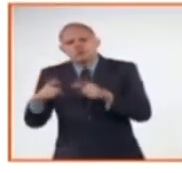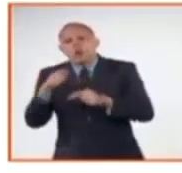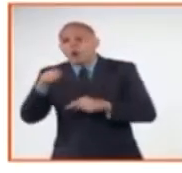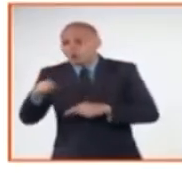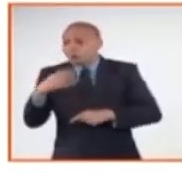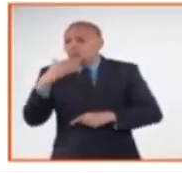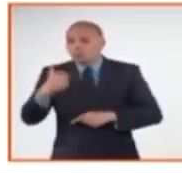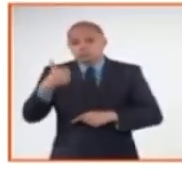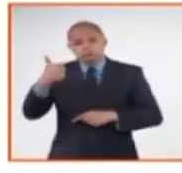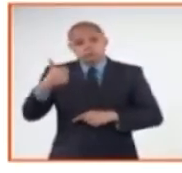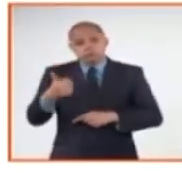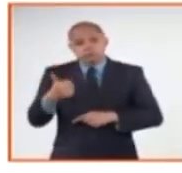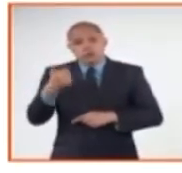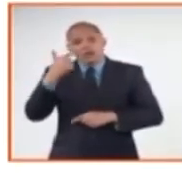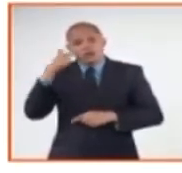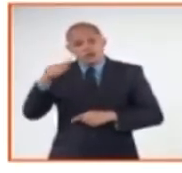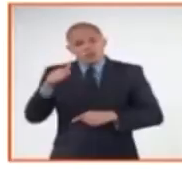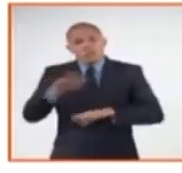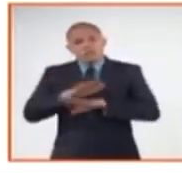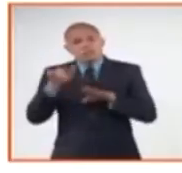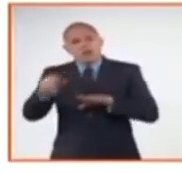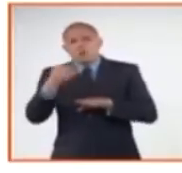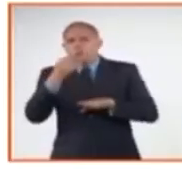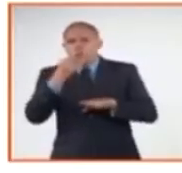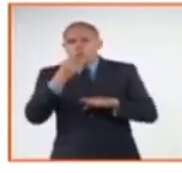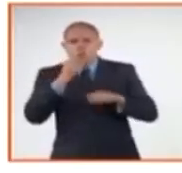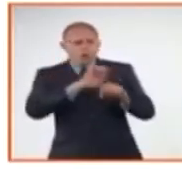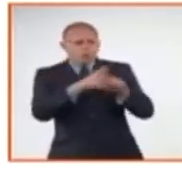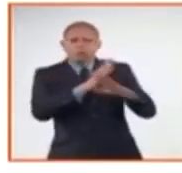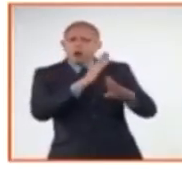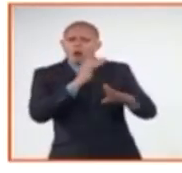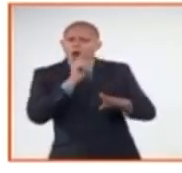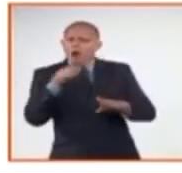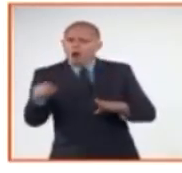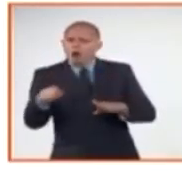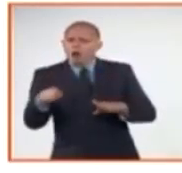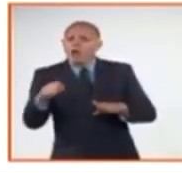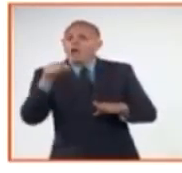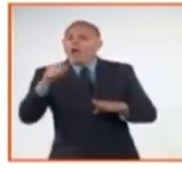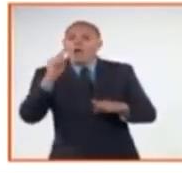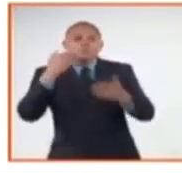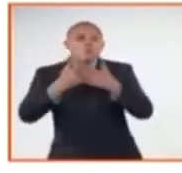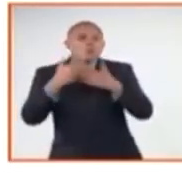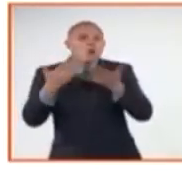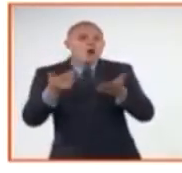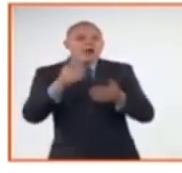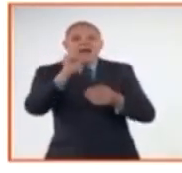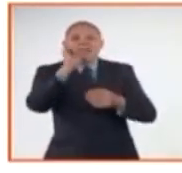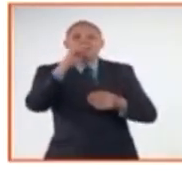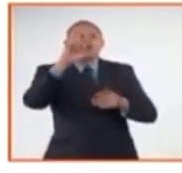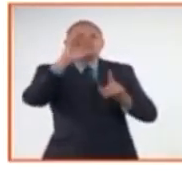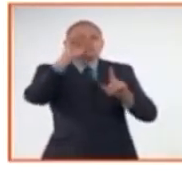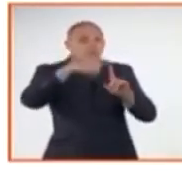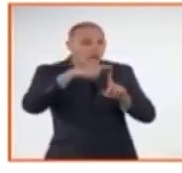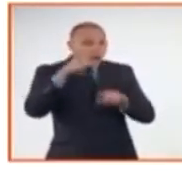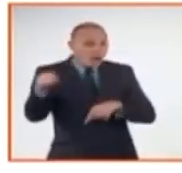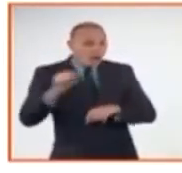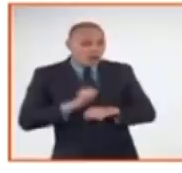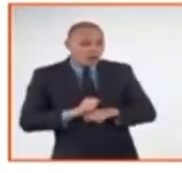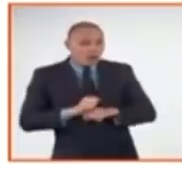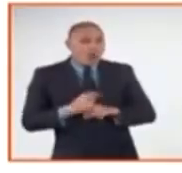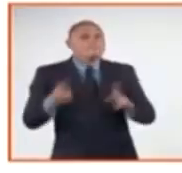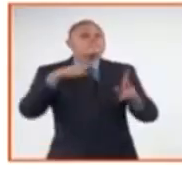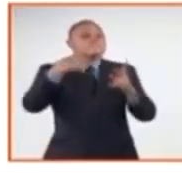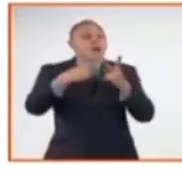de neutralizar esta cepa incluso aumentaba la neutralización contra la cepa beta o sea